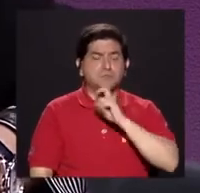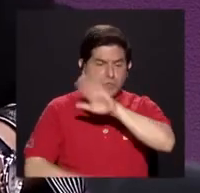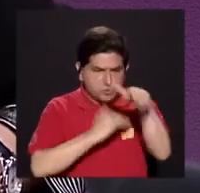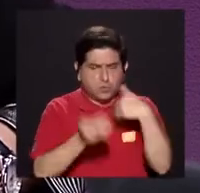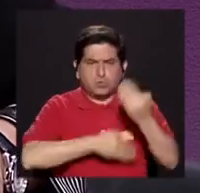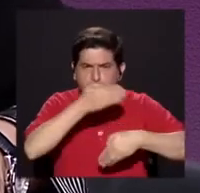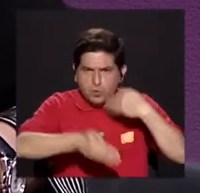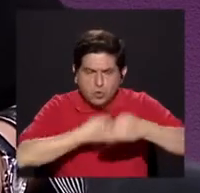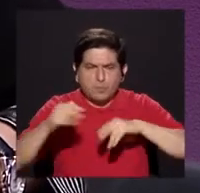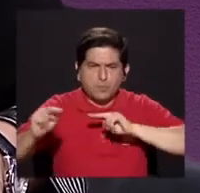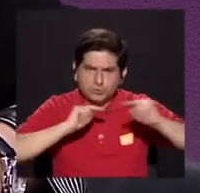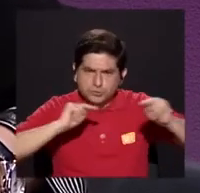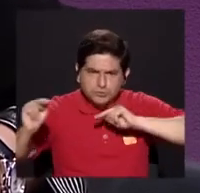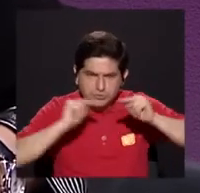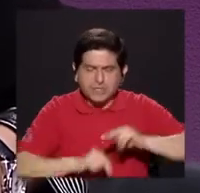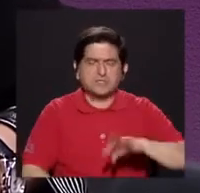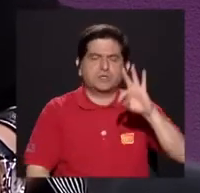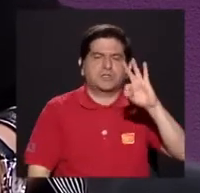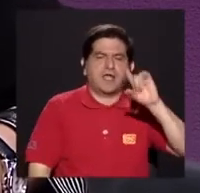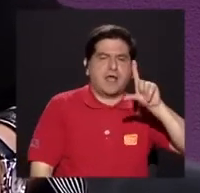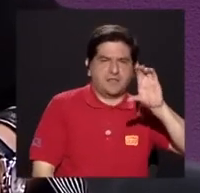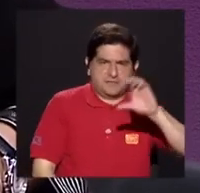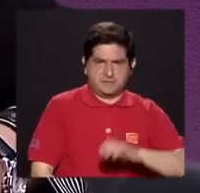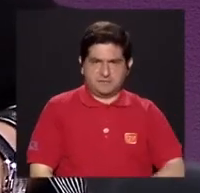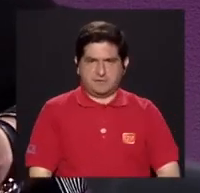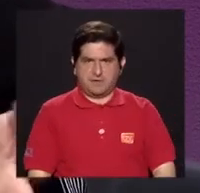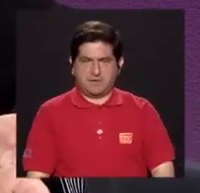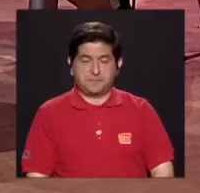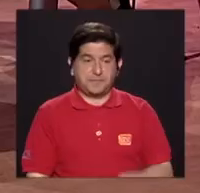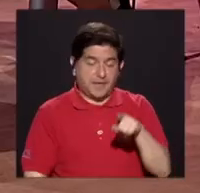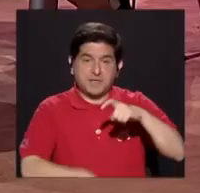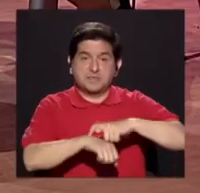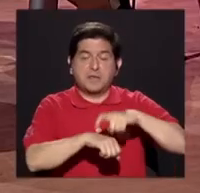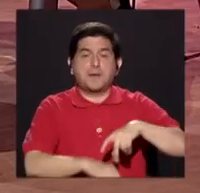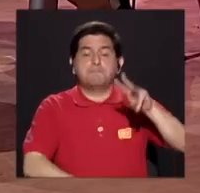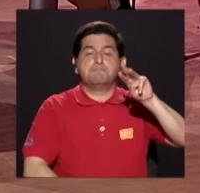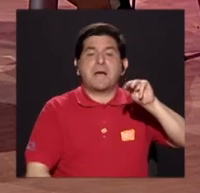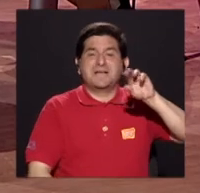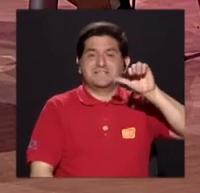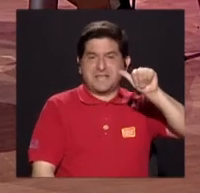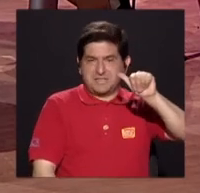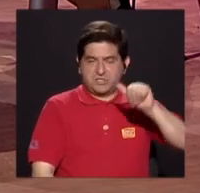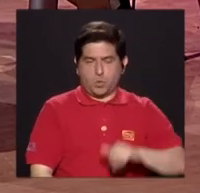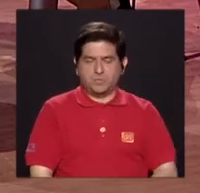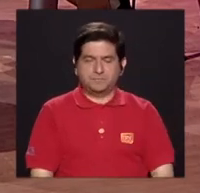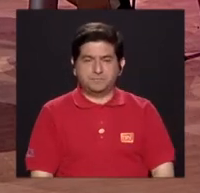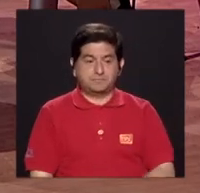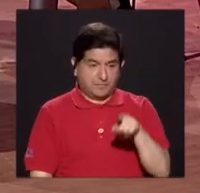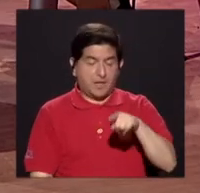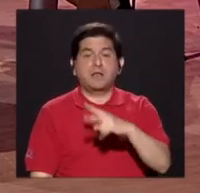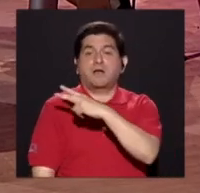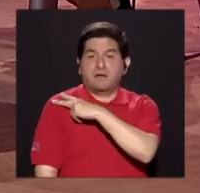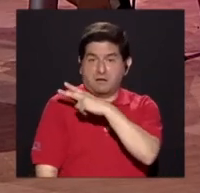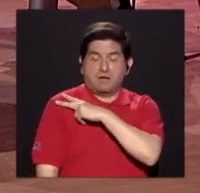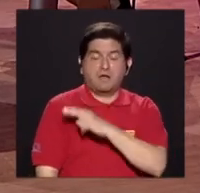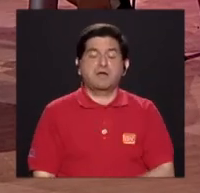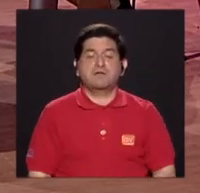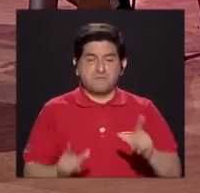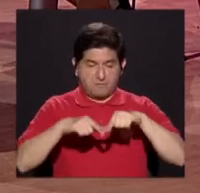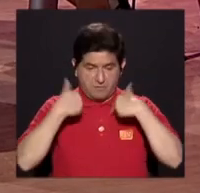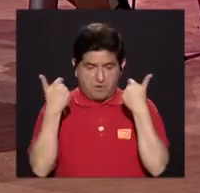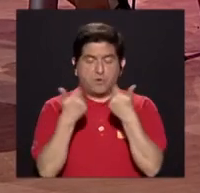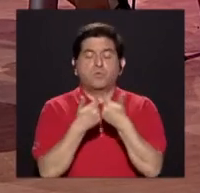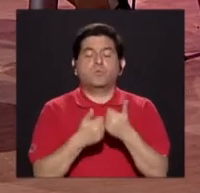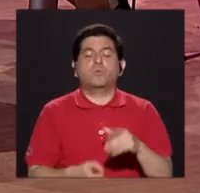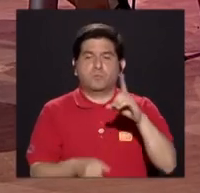el proceso de la negociación del TLC, por ejemplo, estuvo Maya Antillón, o sea, uh-huh, que ejerció una jefatura de fracción con mano de